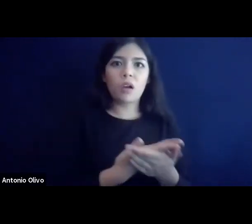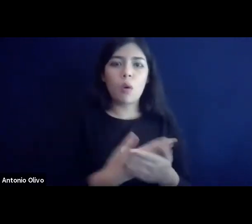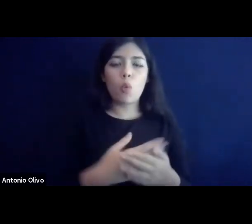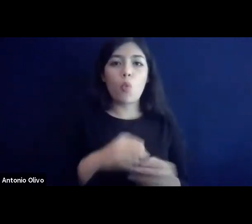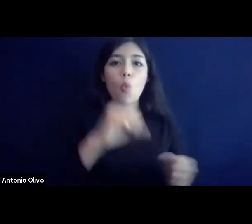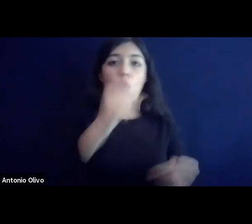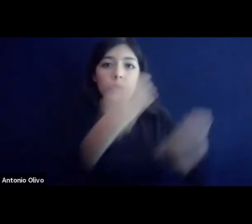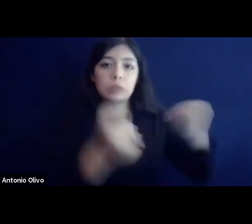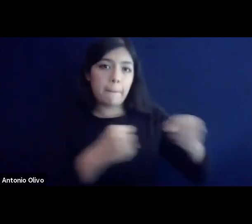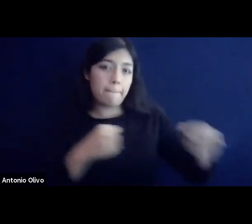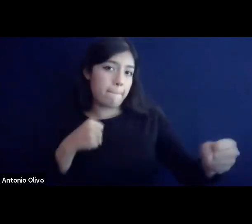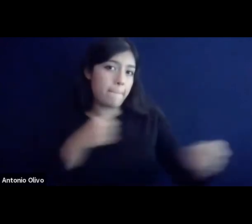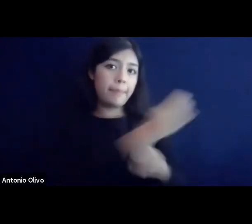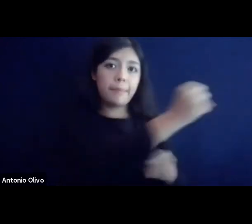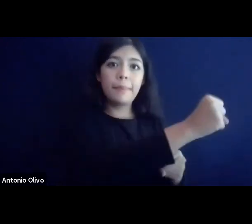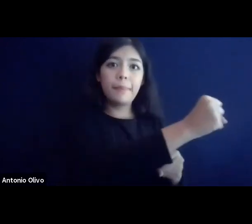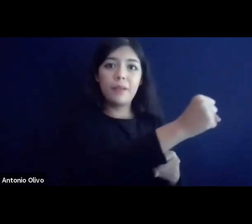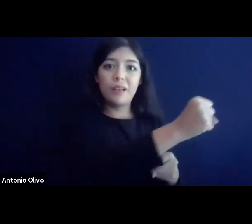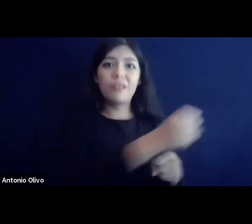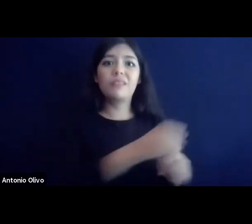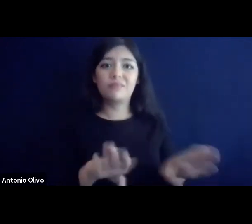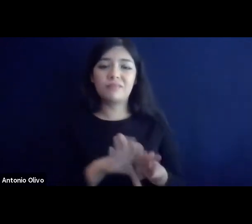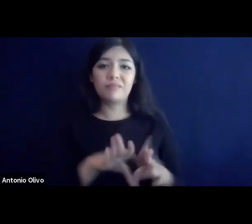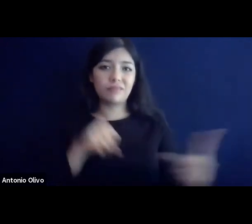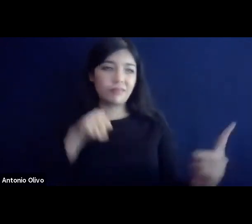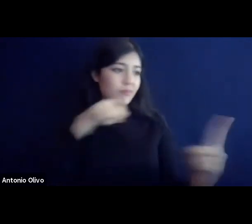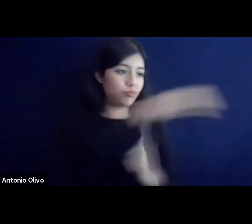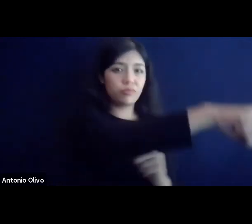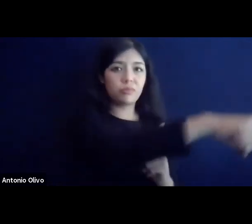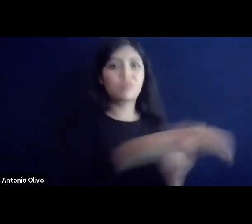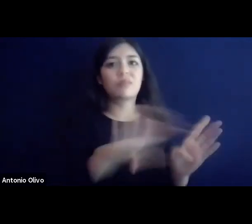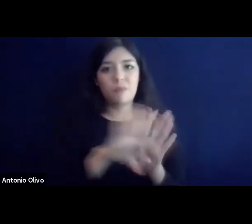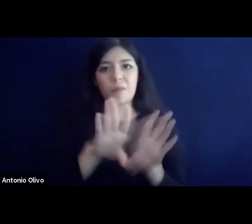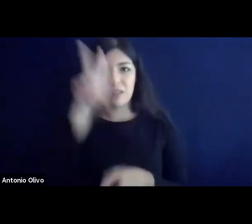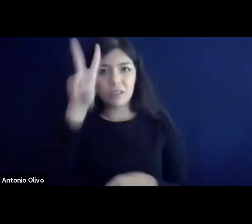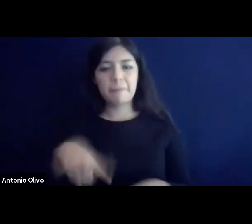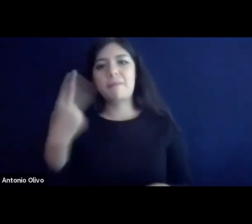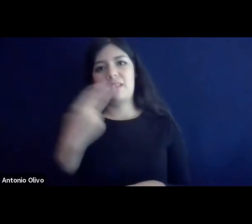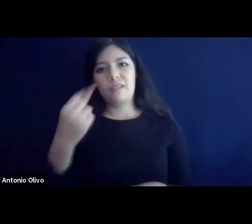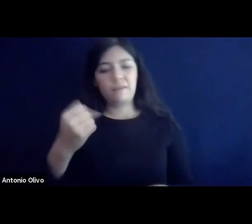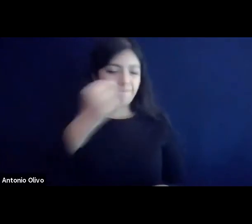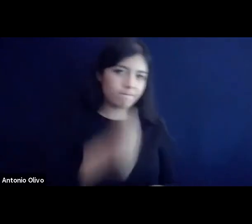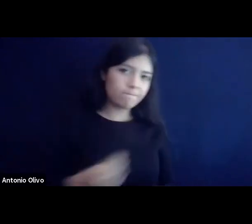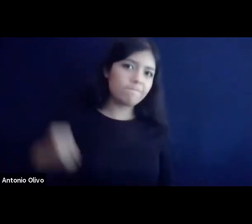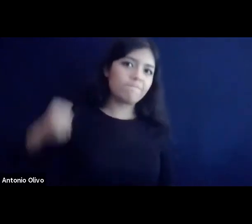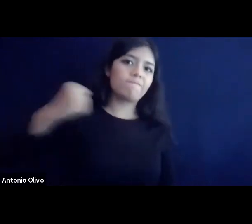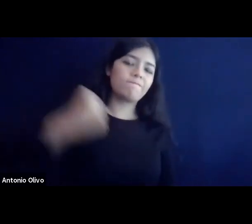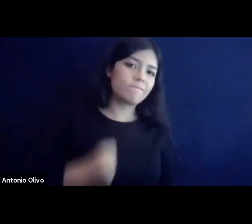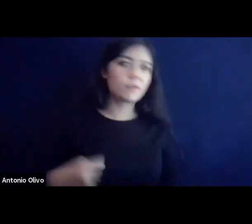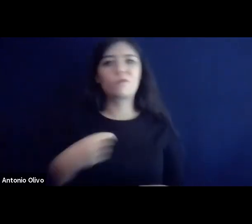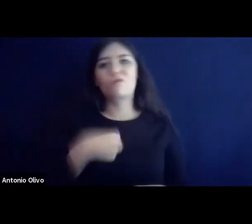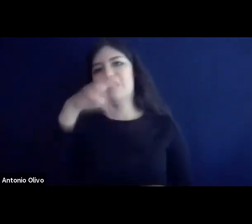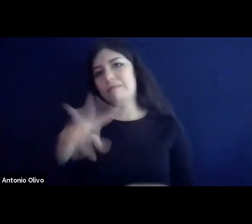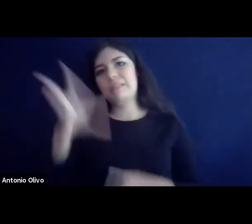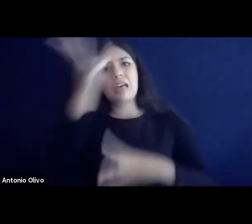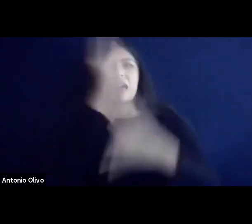Ah, pues, adelante, ¿no? Y vives esas cosas, o sea, pues tienes que aprender a vivir con